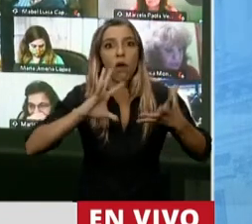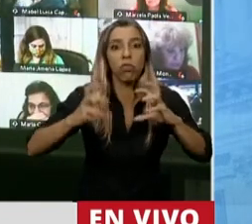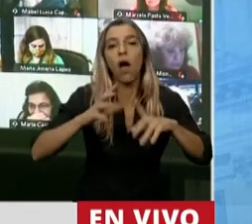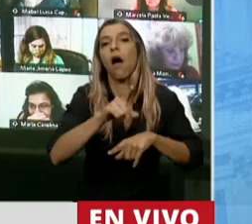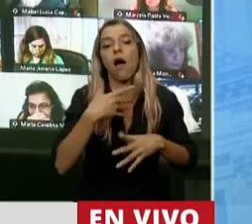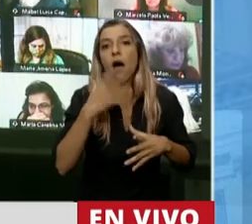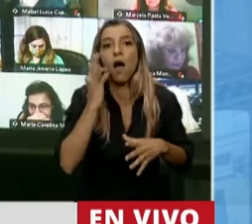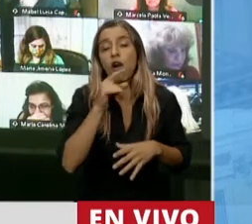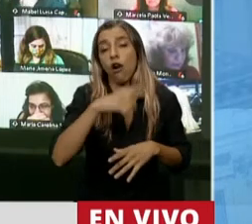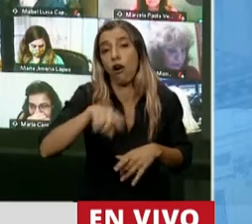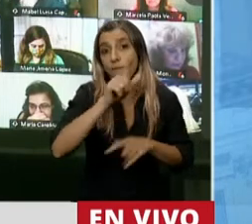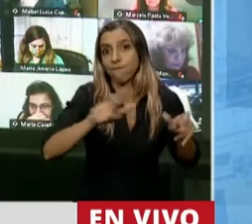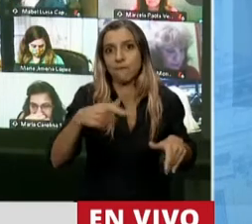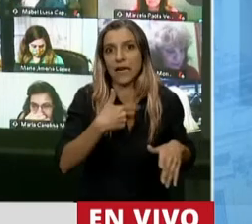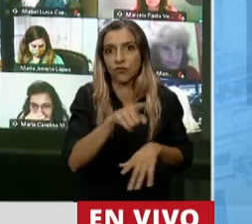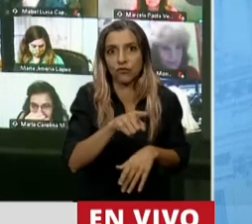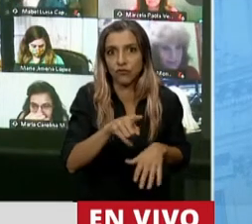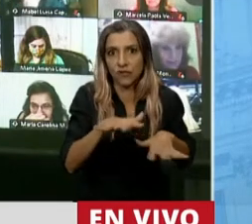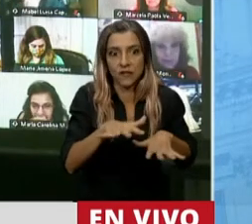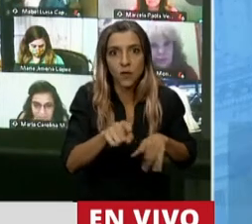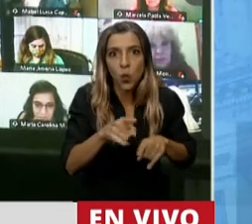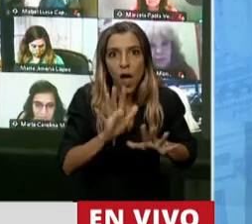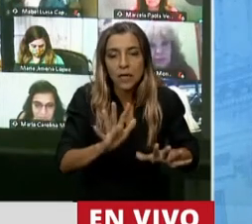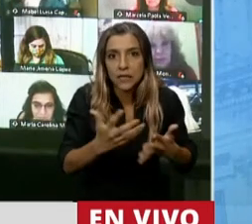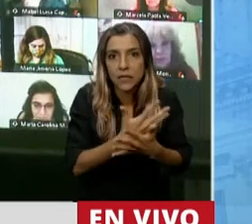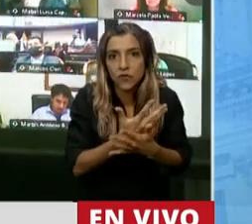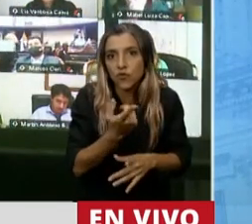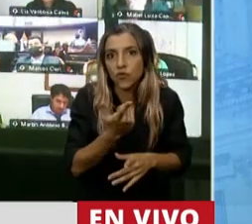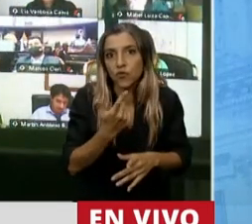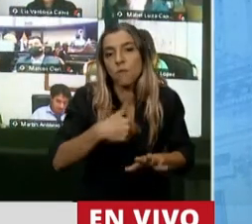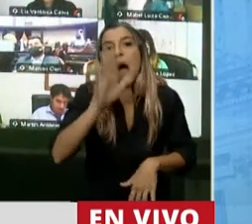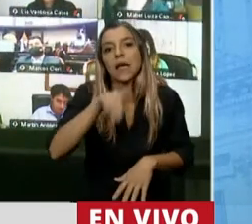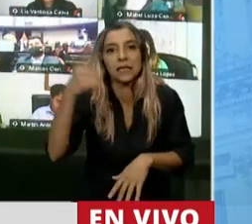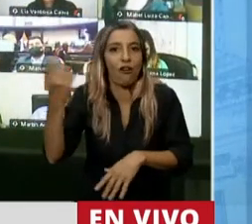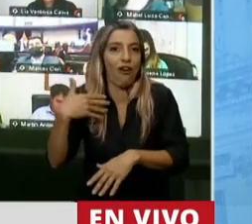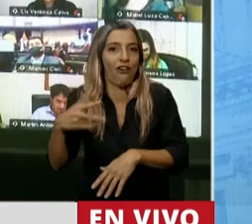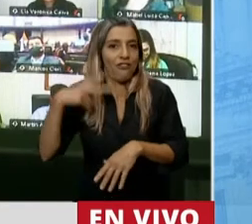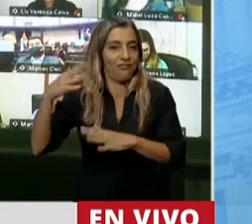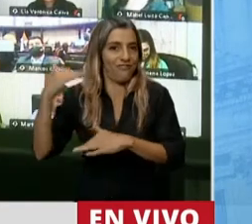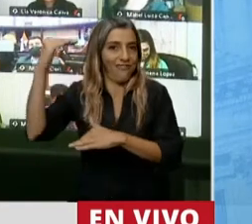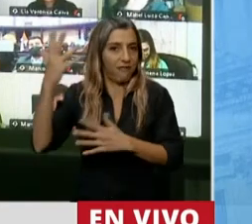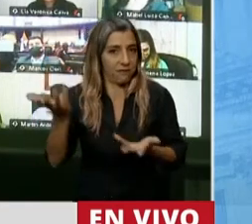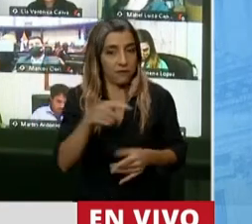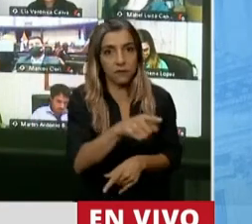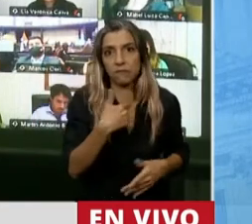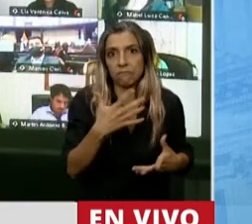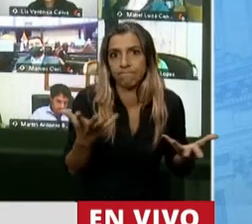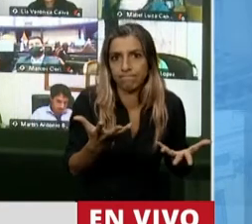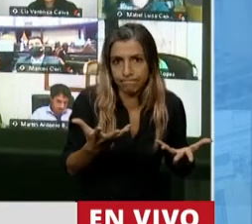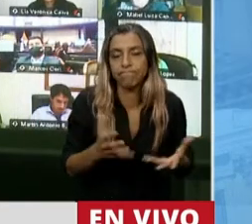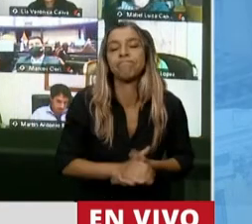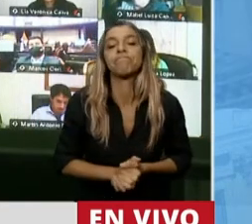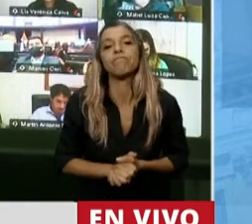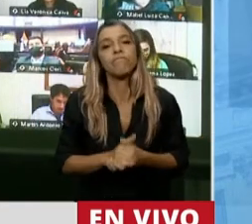las poblaciones que sin dudas están en situación de mayor vulnerabilidad. No tomar medidas para enfrentar